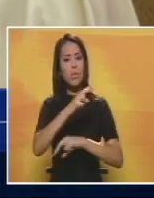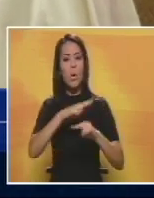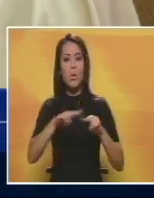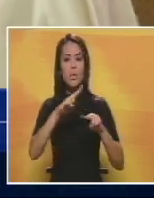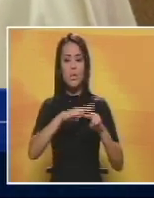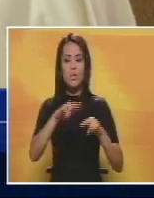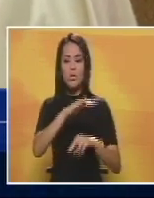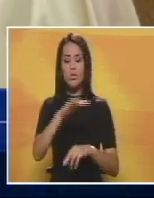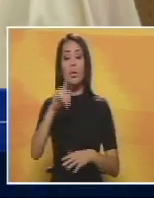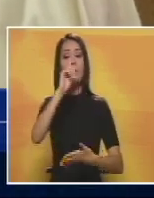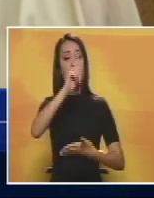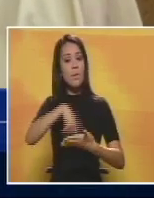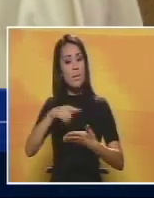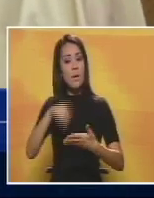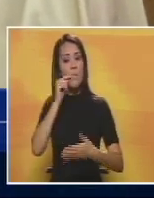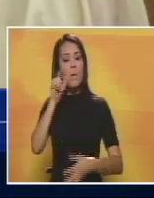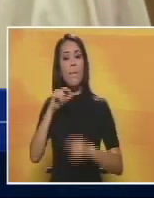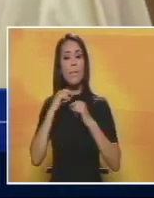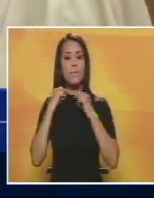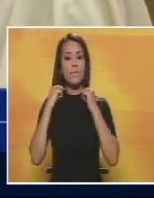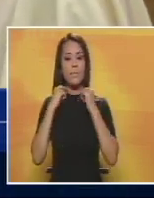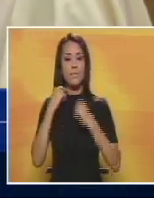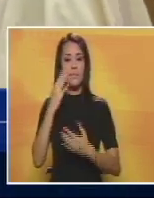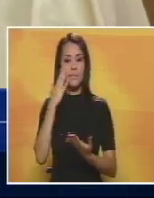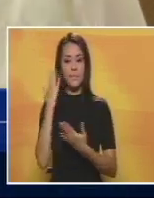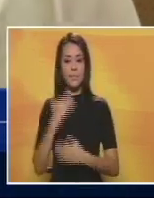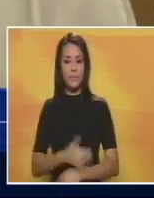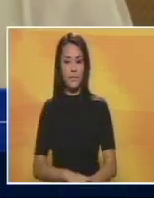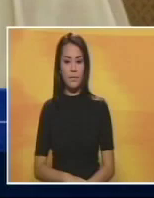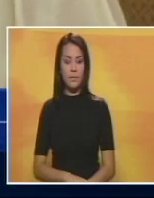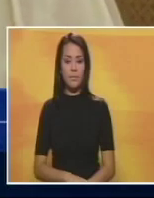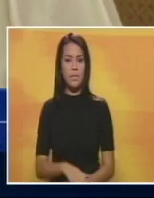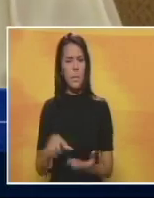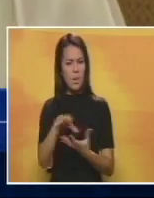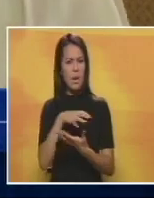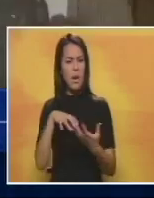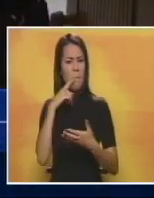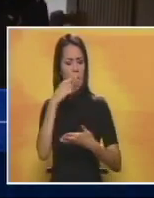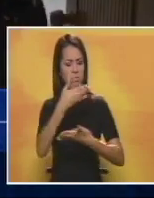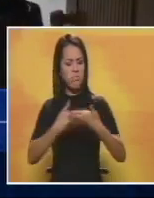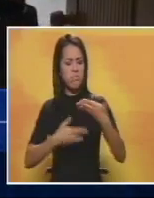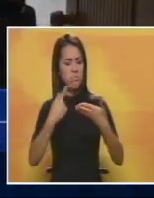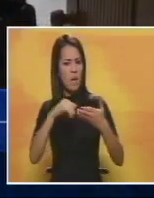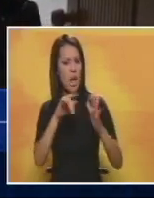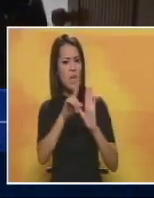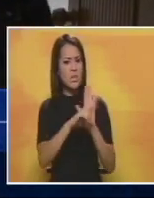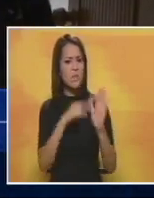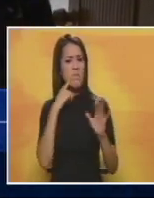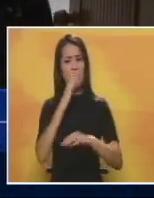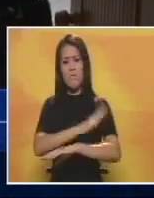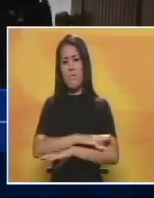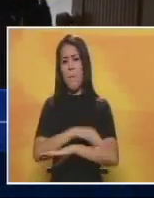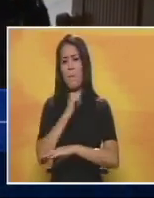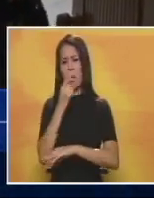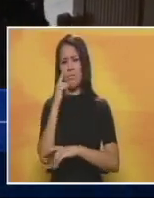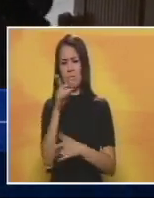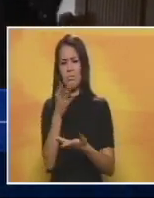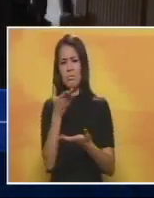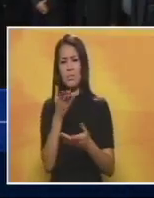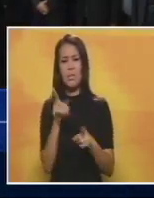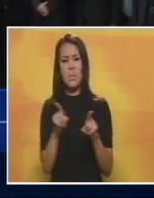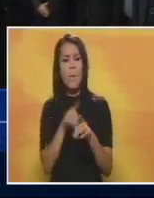fue firmado por el cardenal Ricardo Esati. El polémico manual catalogaba como conductas inapropiadas el dar palmadas